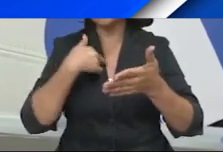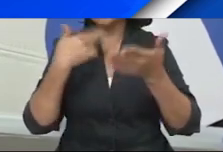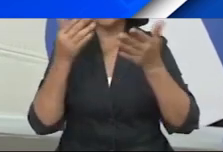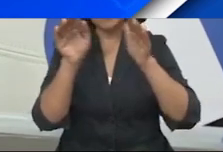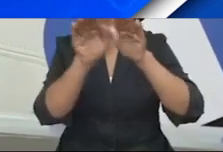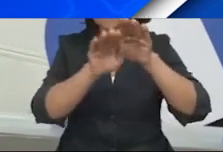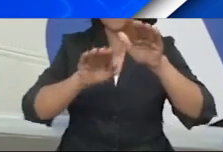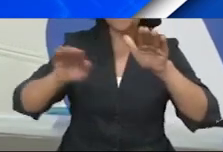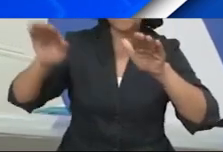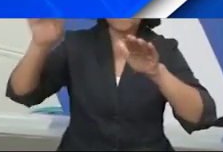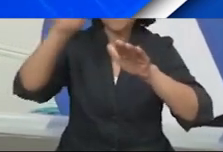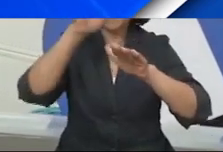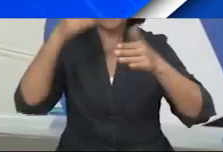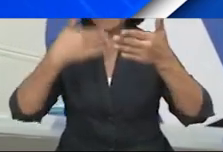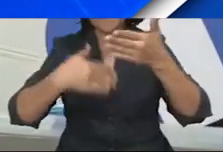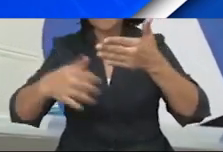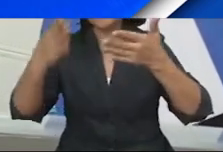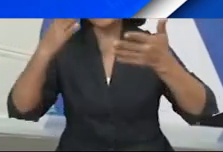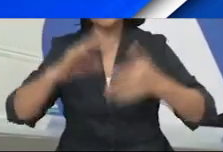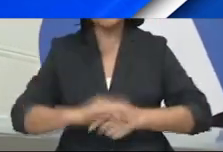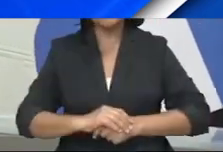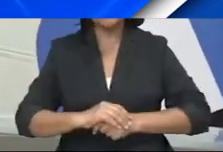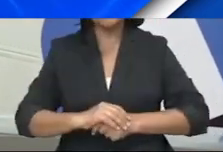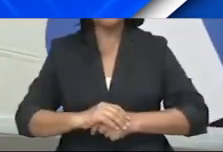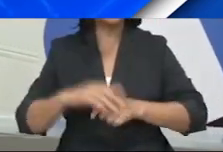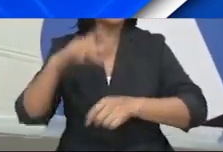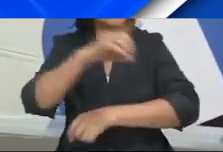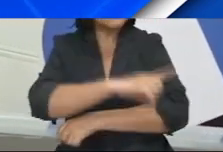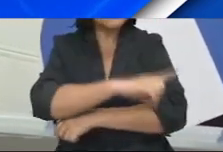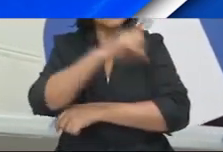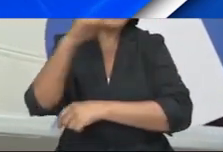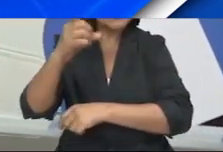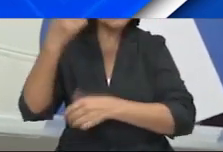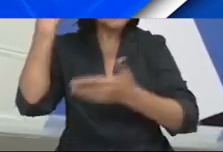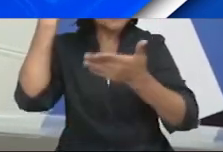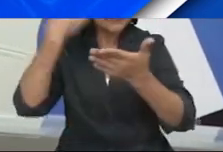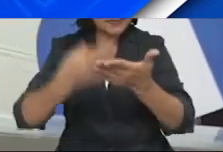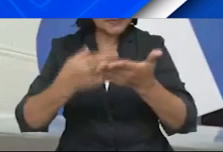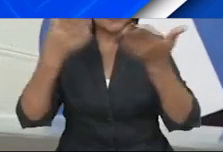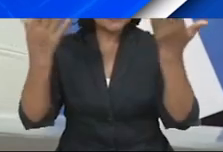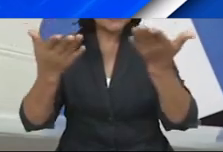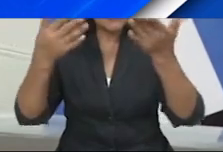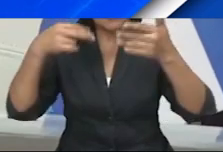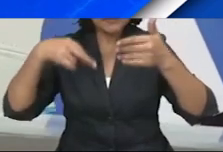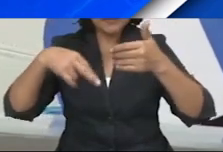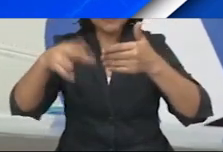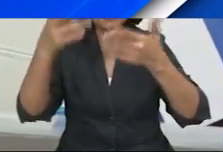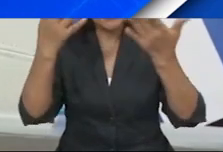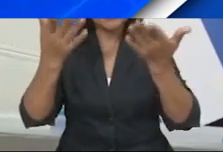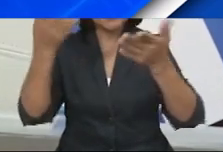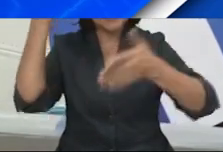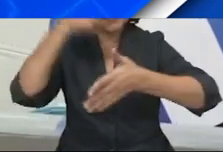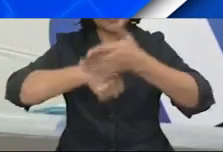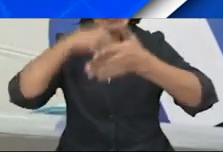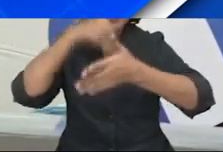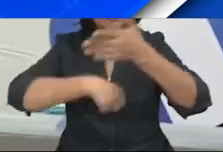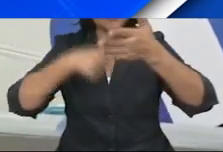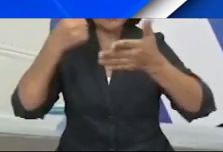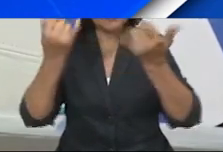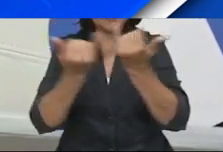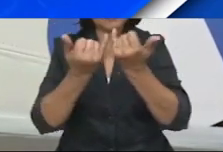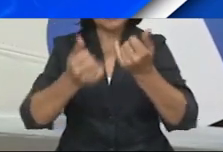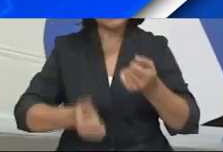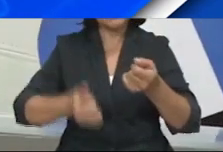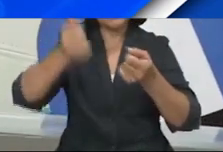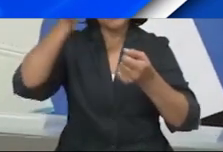que va más allá de eso. Es un día para recapitular en nuestro andar, en nuestras luchas, luchas